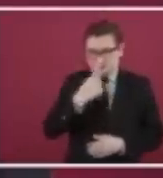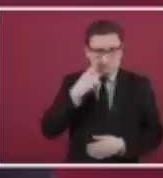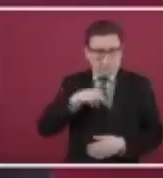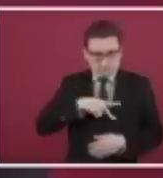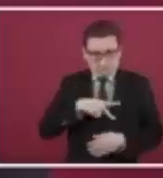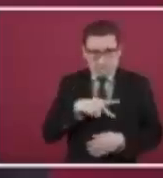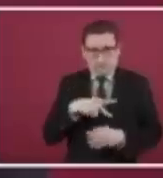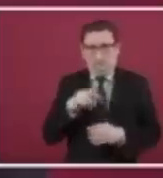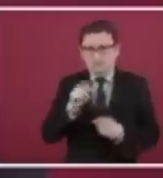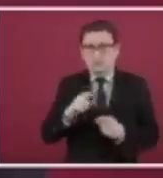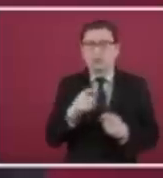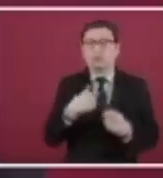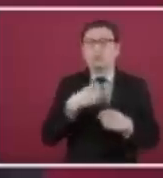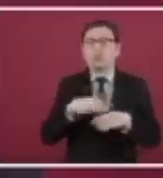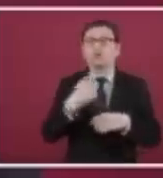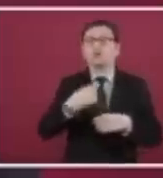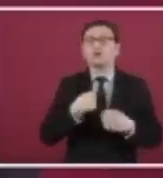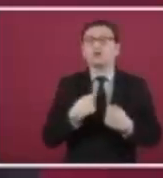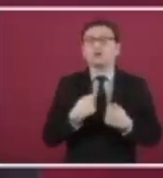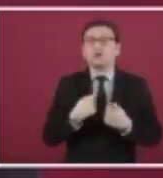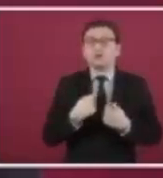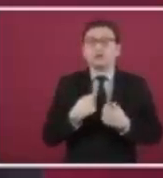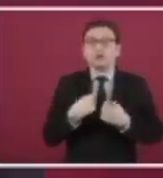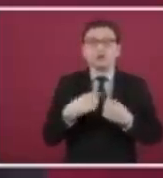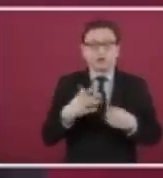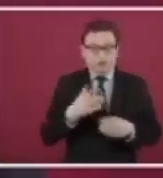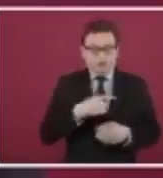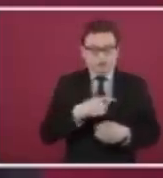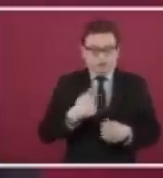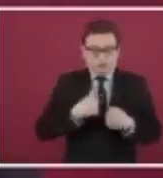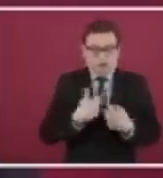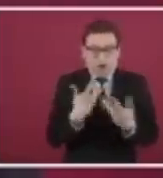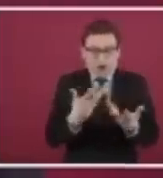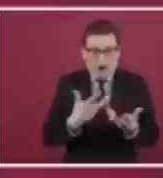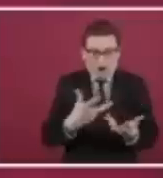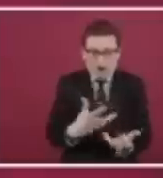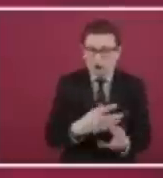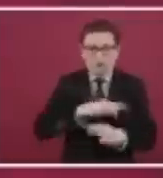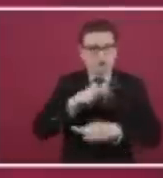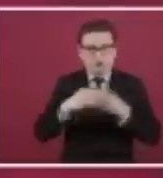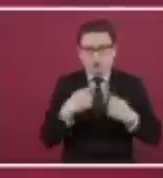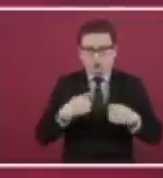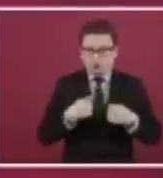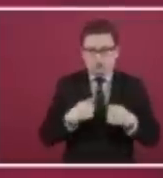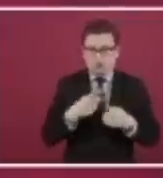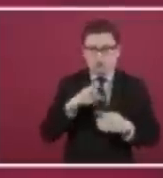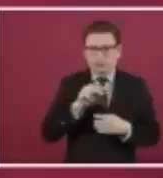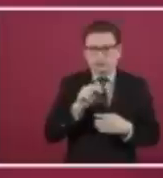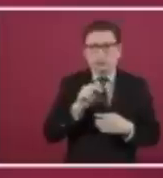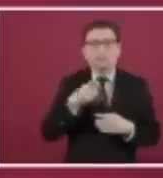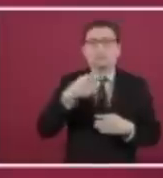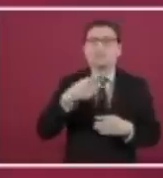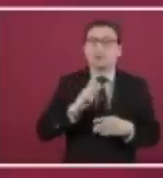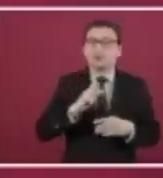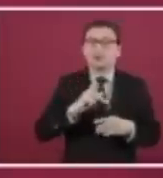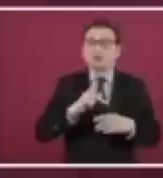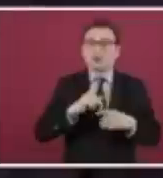porque también eso es lo otro, no es centralización, no es centralismo, pero ya no es aquello de